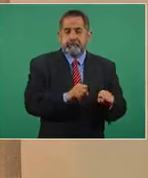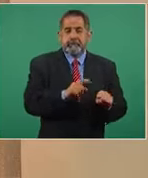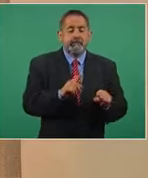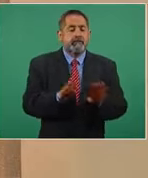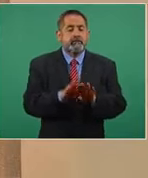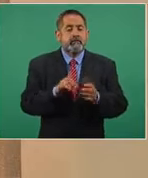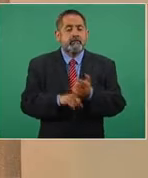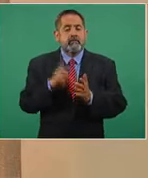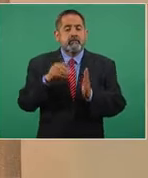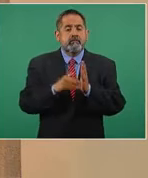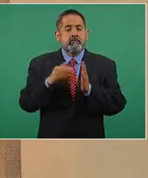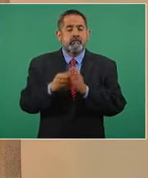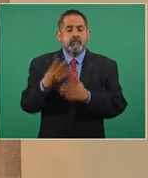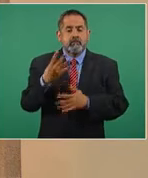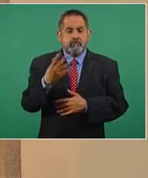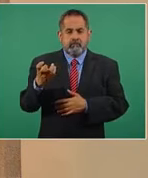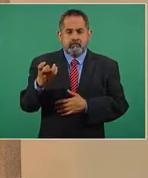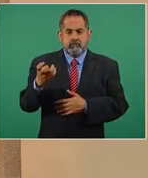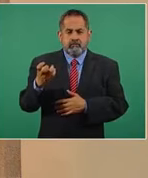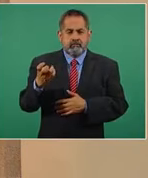de 1,400